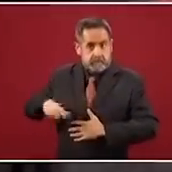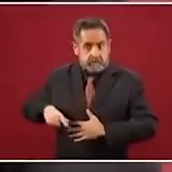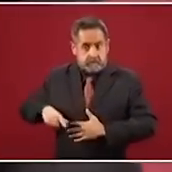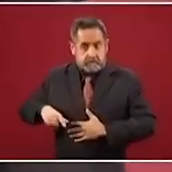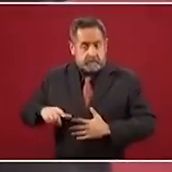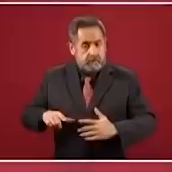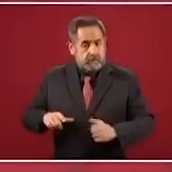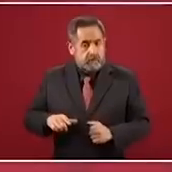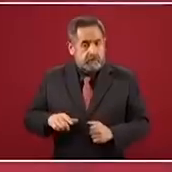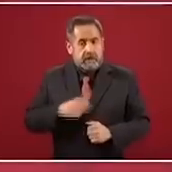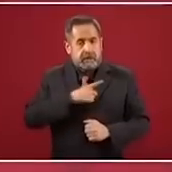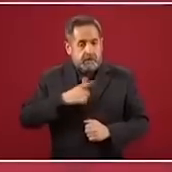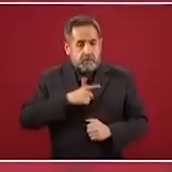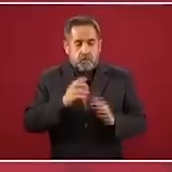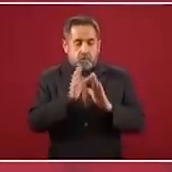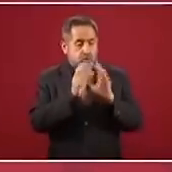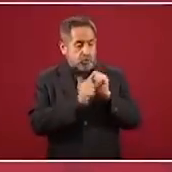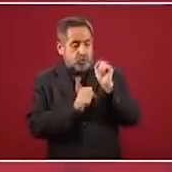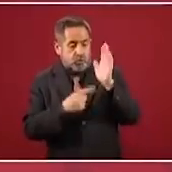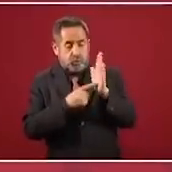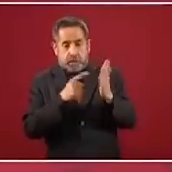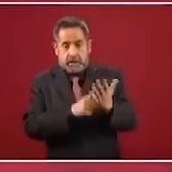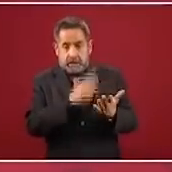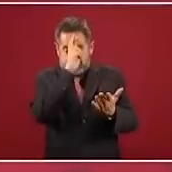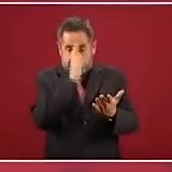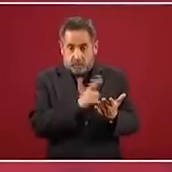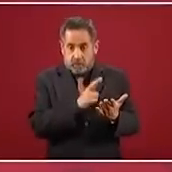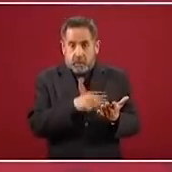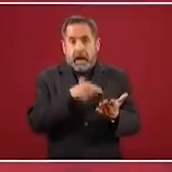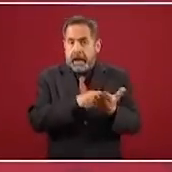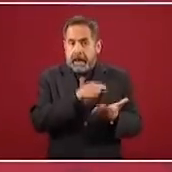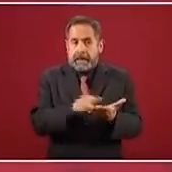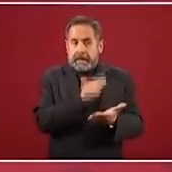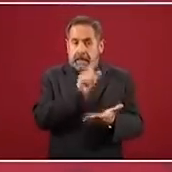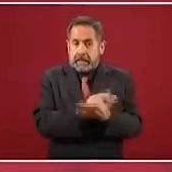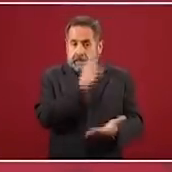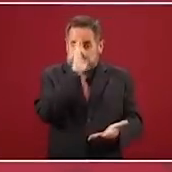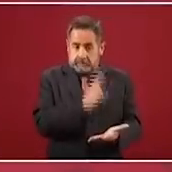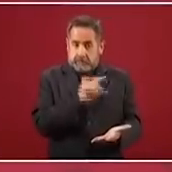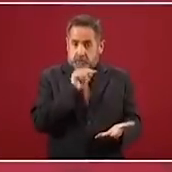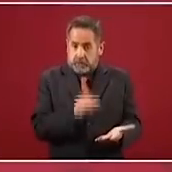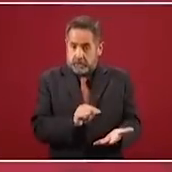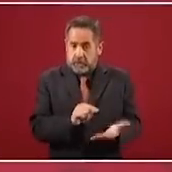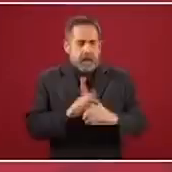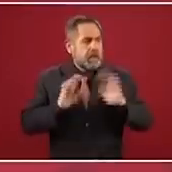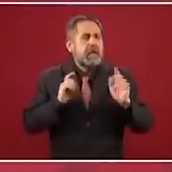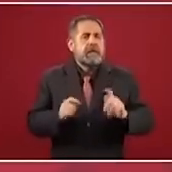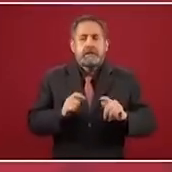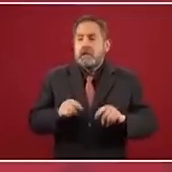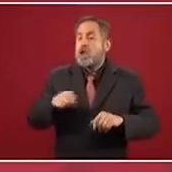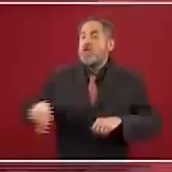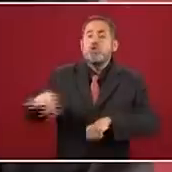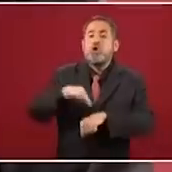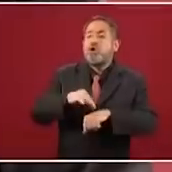porque tenemos que ser respetuosos de la Constitución y de la ley, es garantizar atención médica